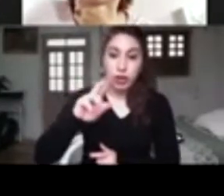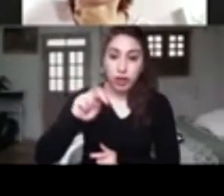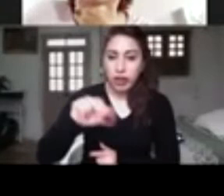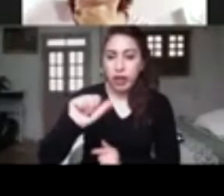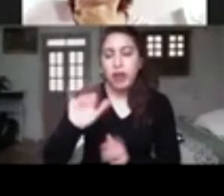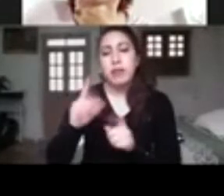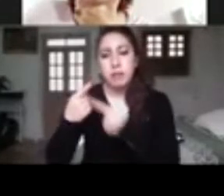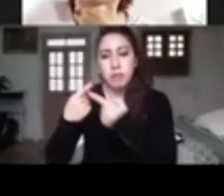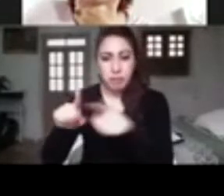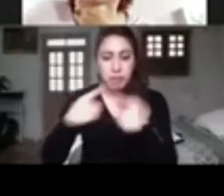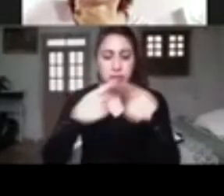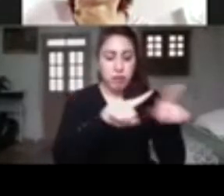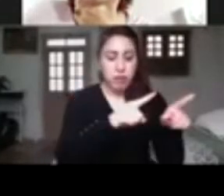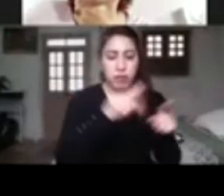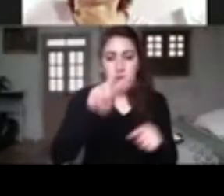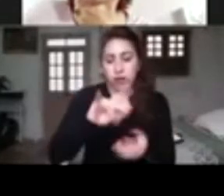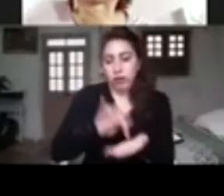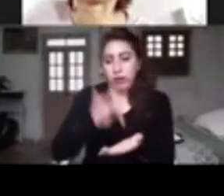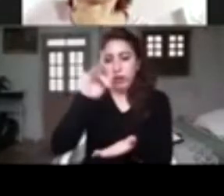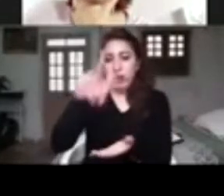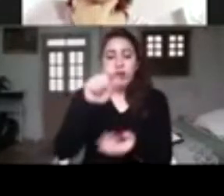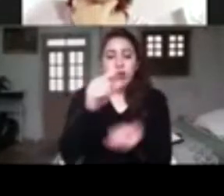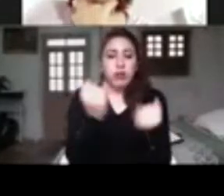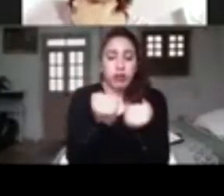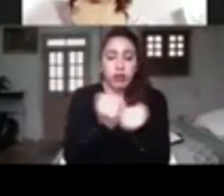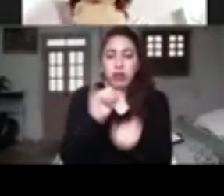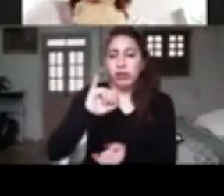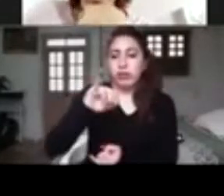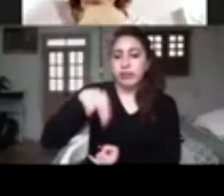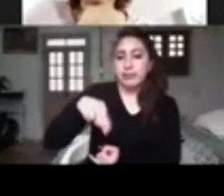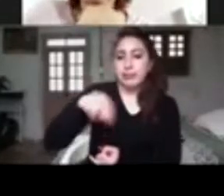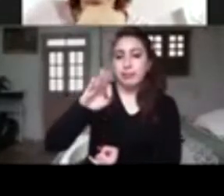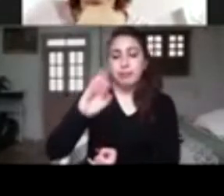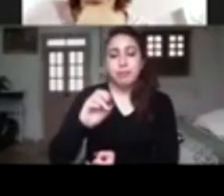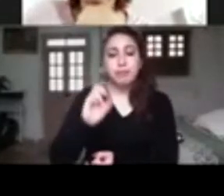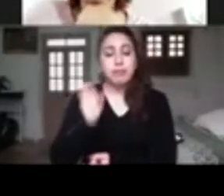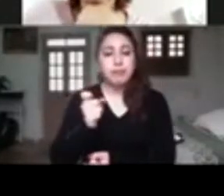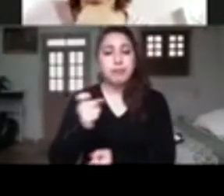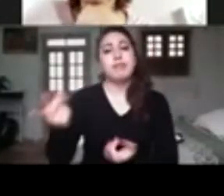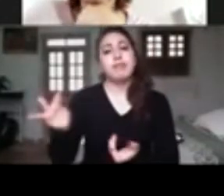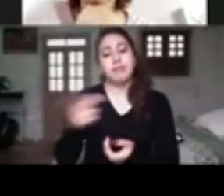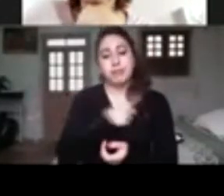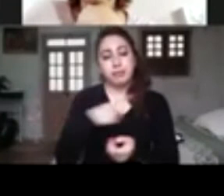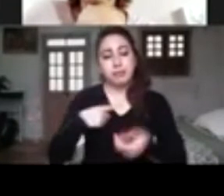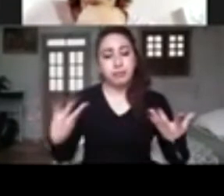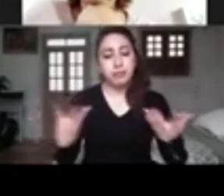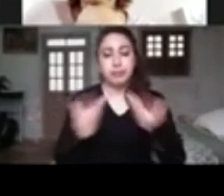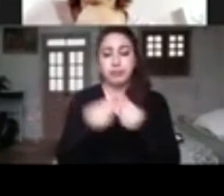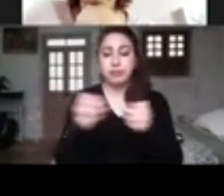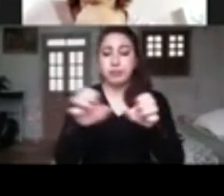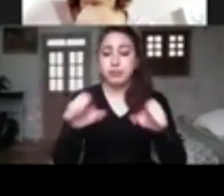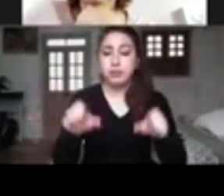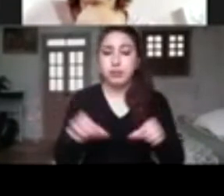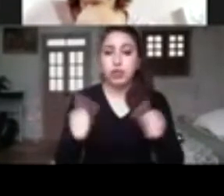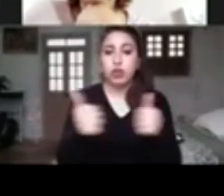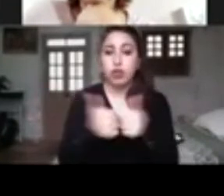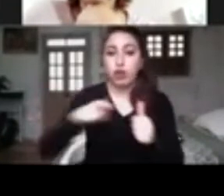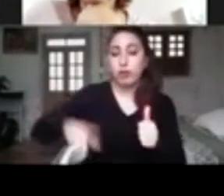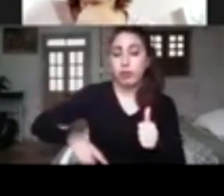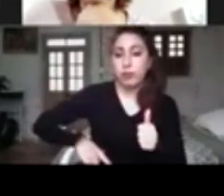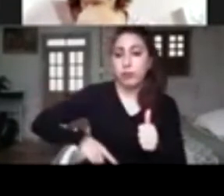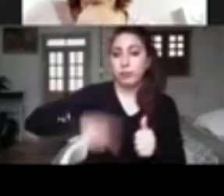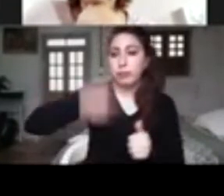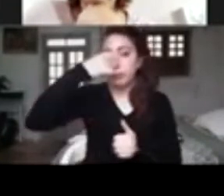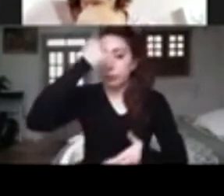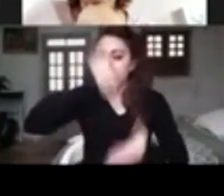y todos, de IMCO, de Control a tu Gobierno y por supuesto de mis compañeras y compañeros del Pleno del Info en la Ciudad,